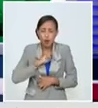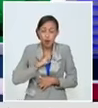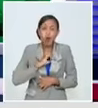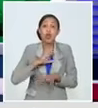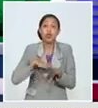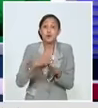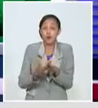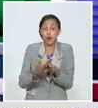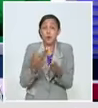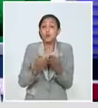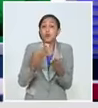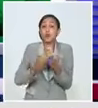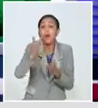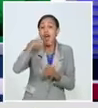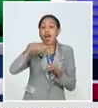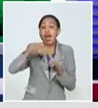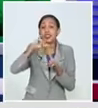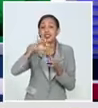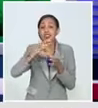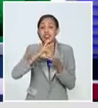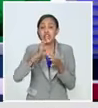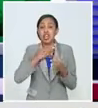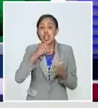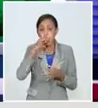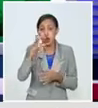antígeno, después al PCR,